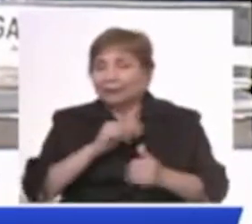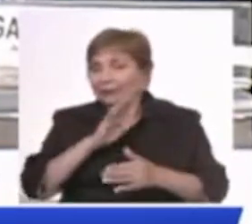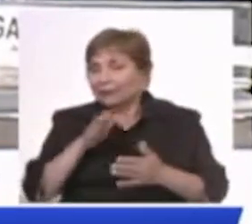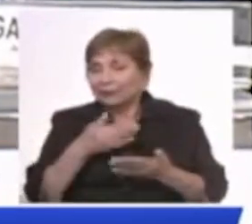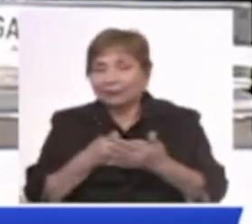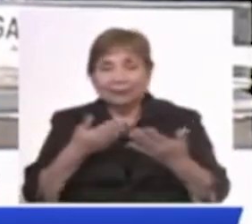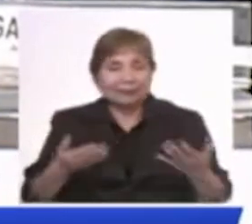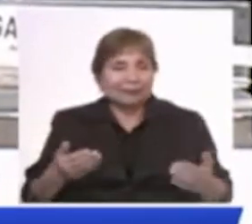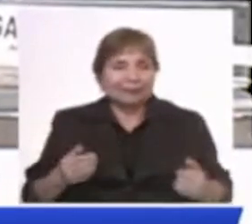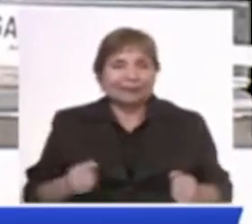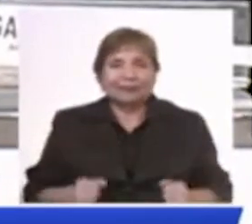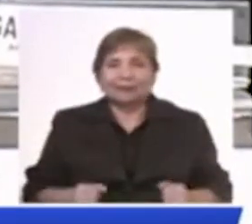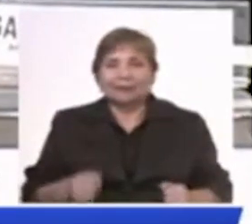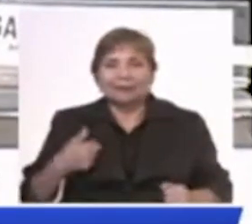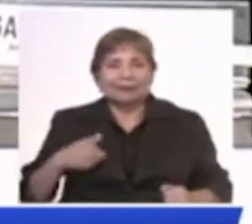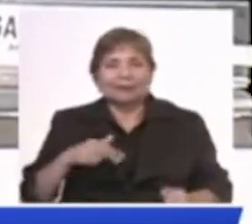eso,